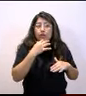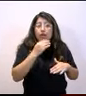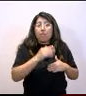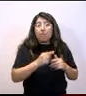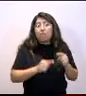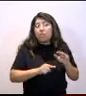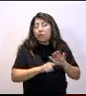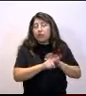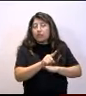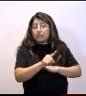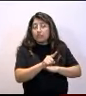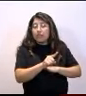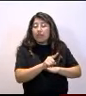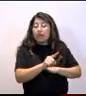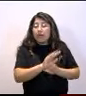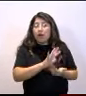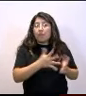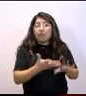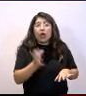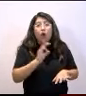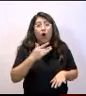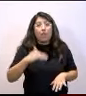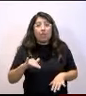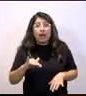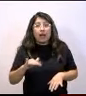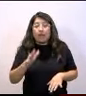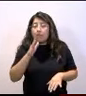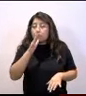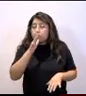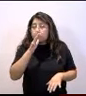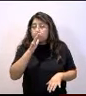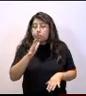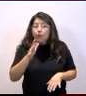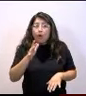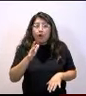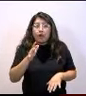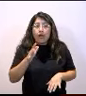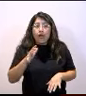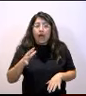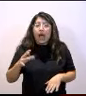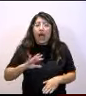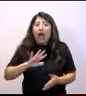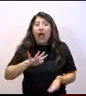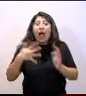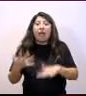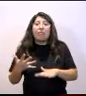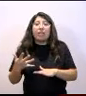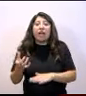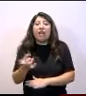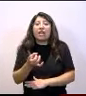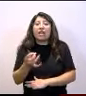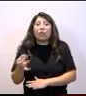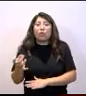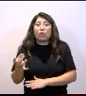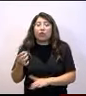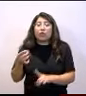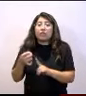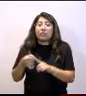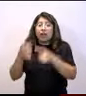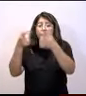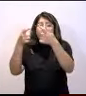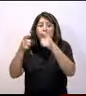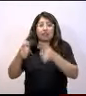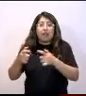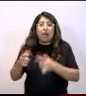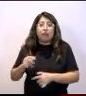progresividad, o se puede aplicar mal, a golpe de brocha gorda, aplicando deducciones en todos los tramos